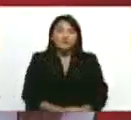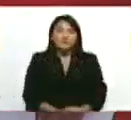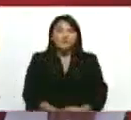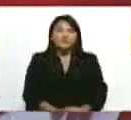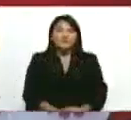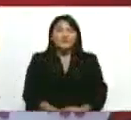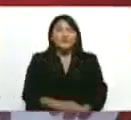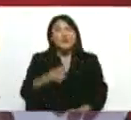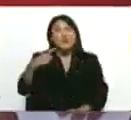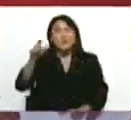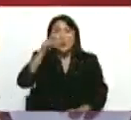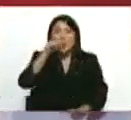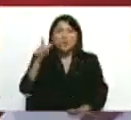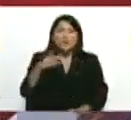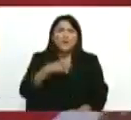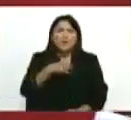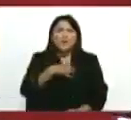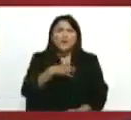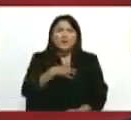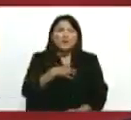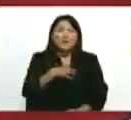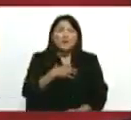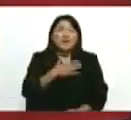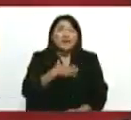Y el otro no se quiso retratar al lado